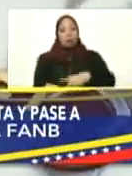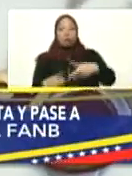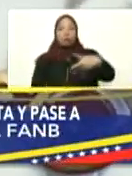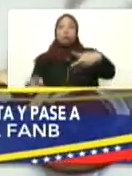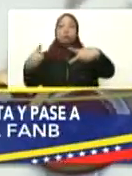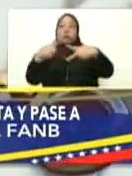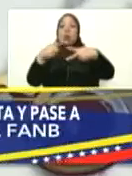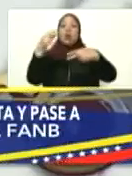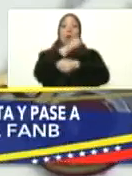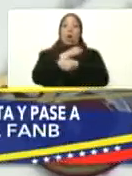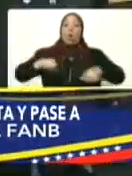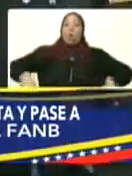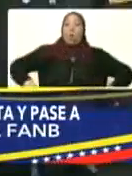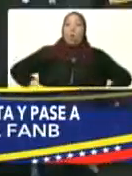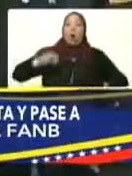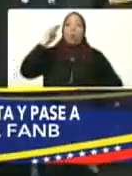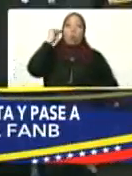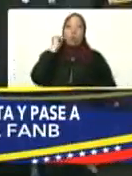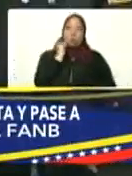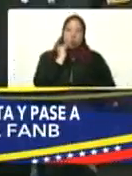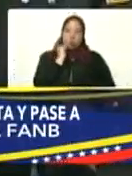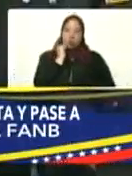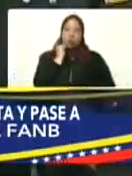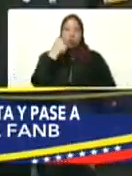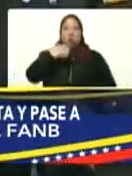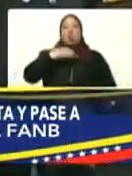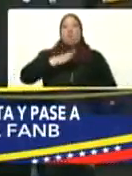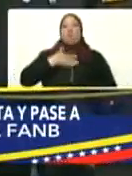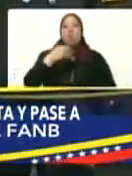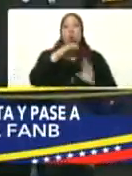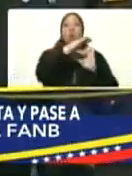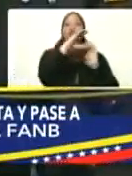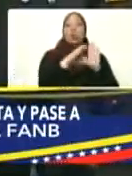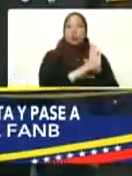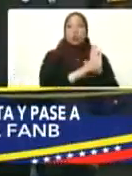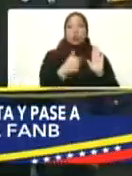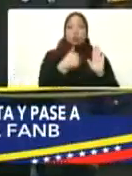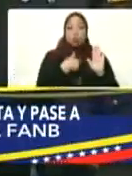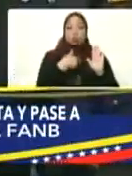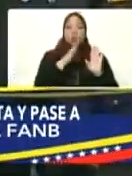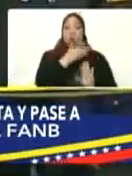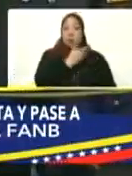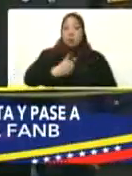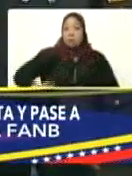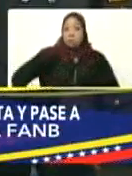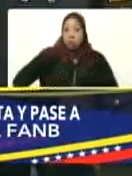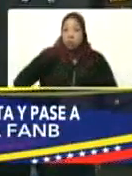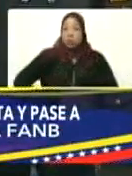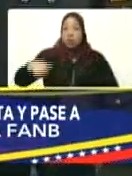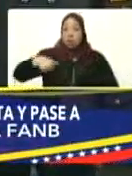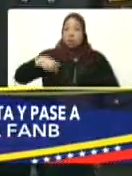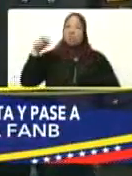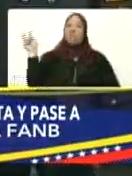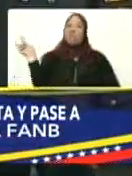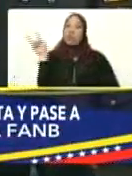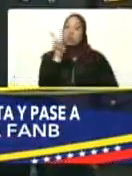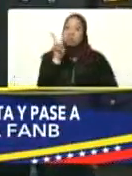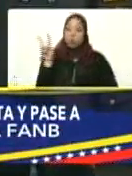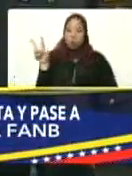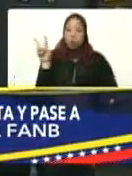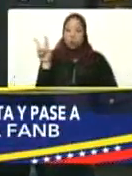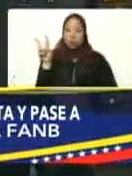Nacional Bolivariana! Por autoridad que me da la Constitución, como presidente de la República Bolivariana de